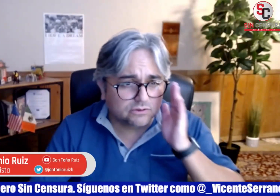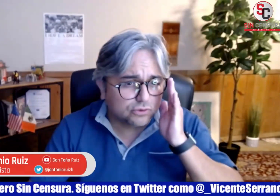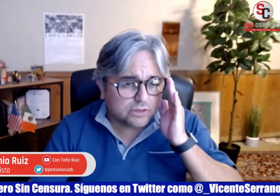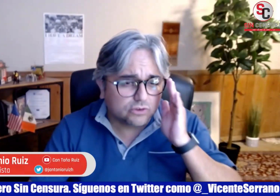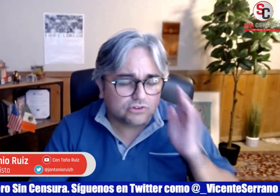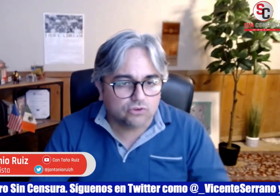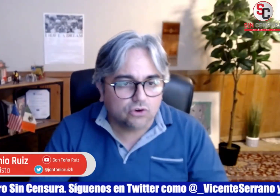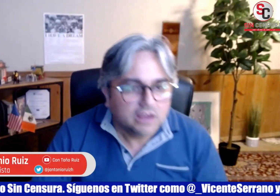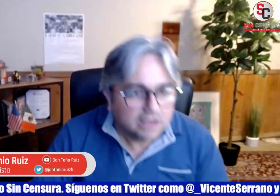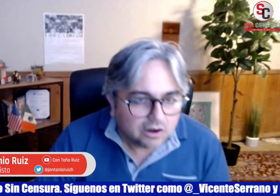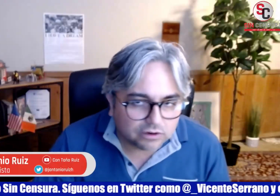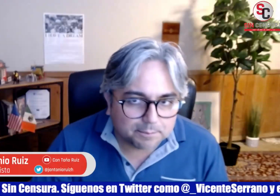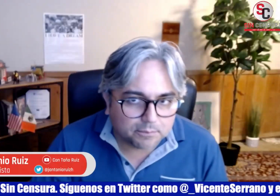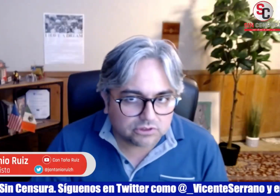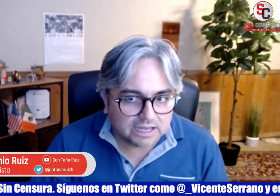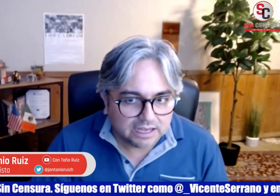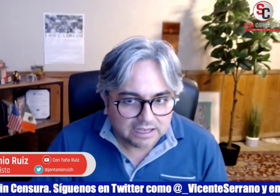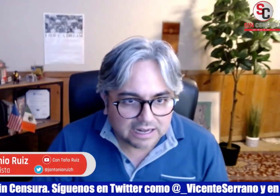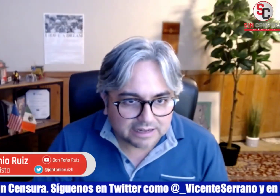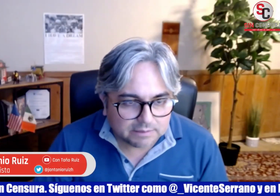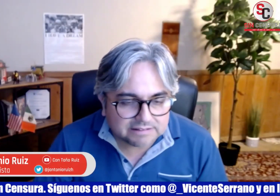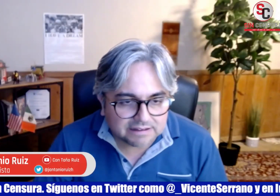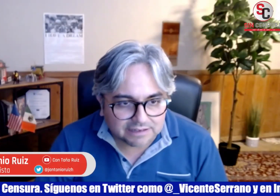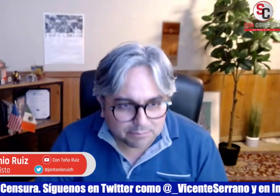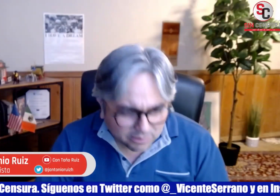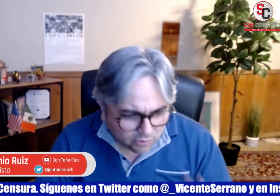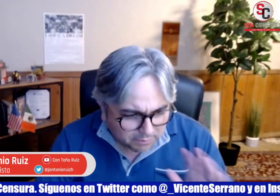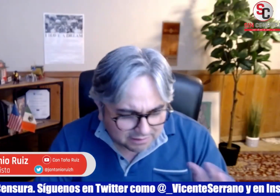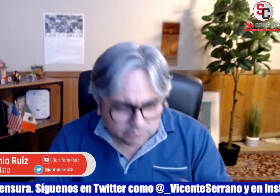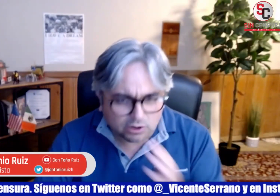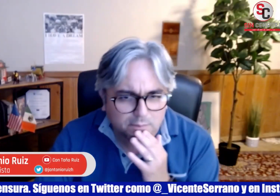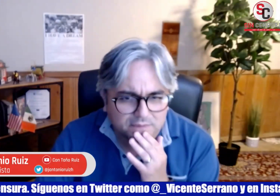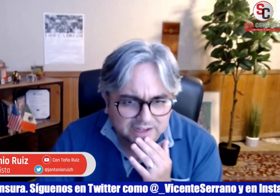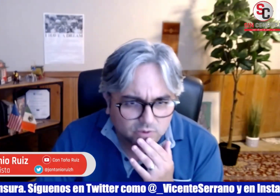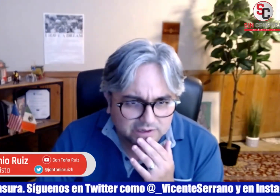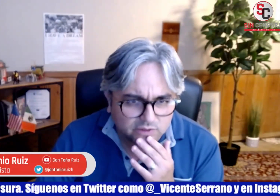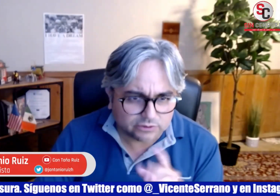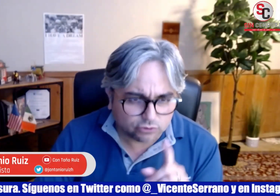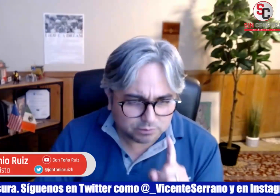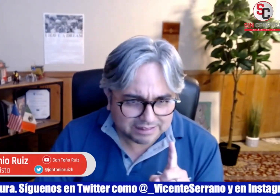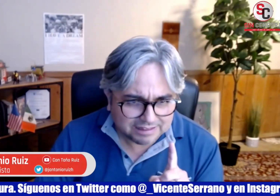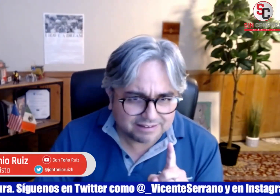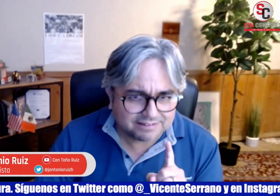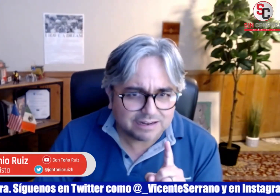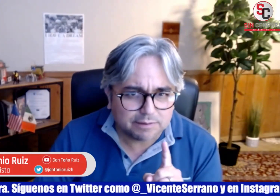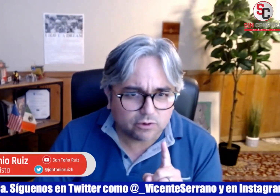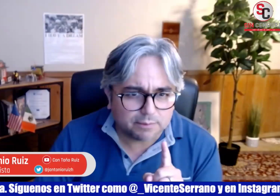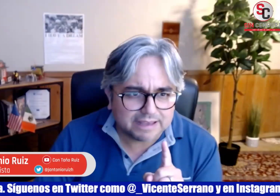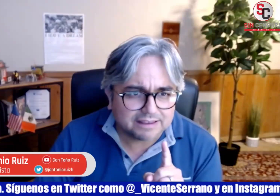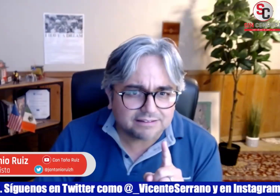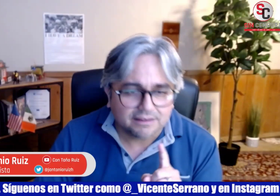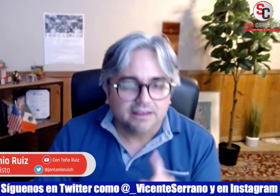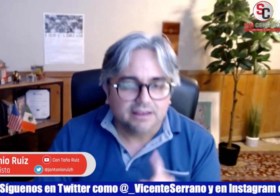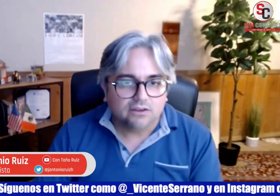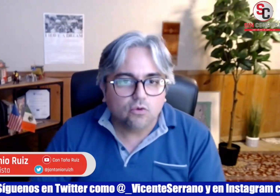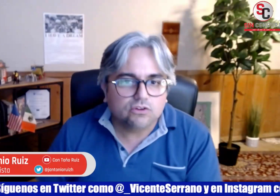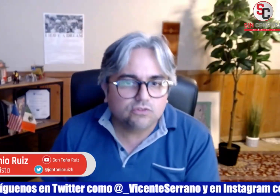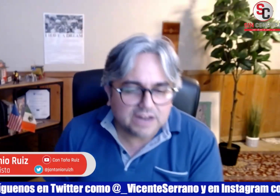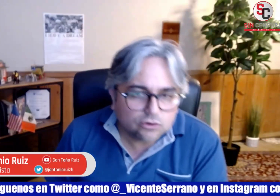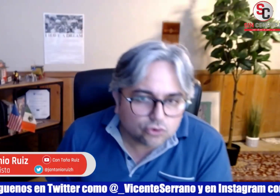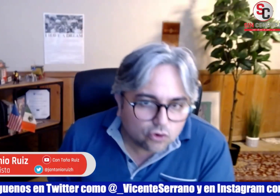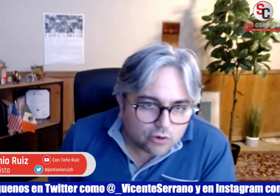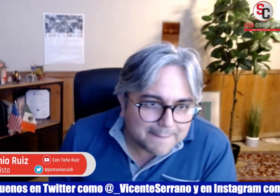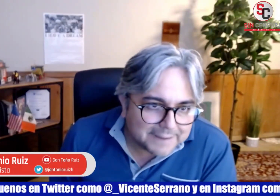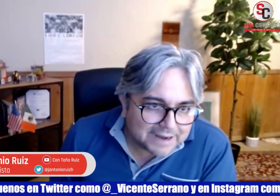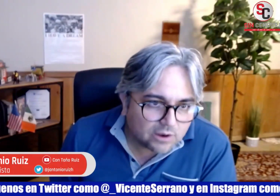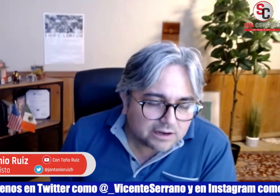enviado a Estados Unidos. Esto lo reporta la revista Sin Embargo MX. Vamos a comentarlo, querido Jesús. Mira, y dice Sin Embargo MX que un juez